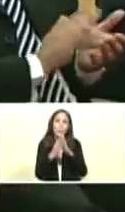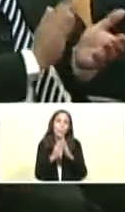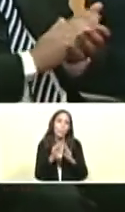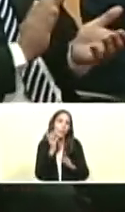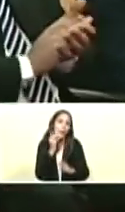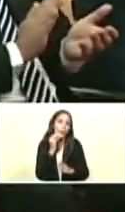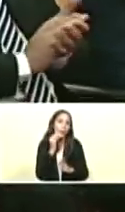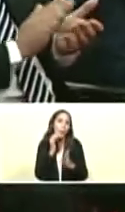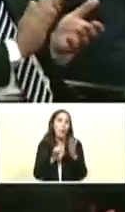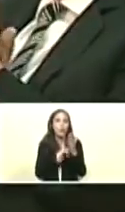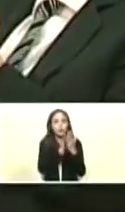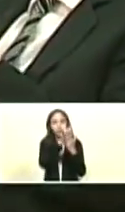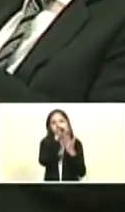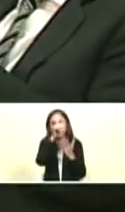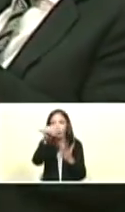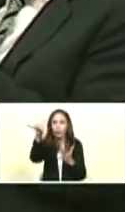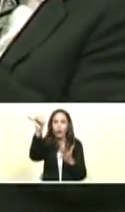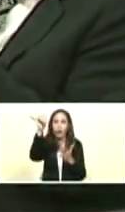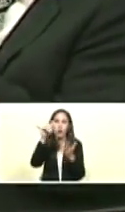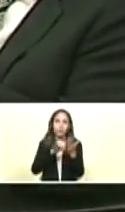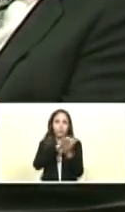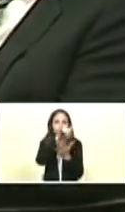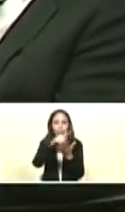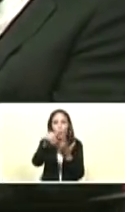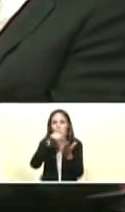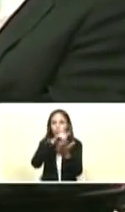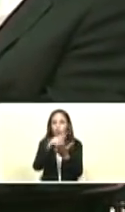Es como el Petro, pero en la política.